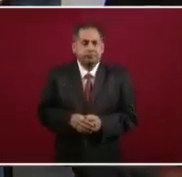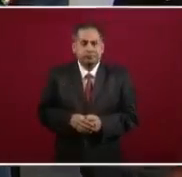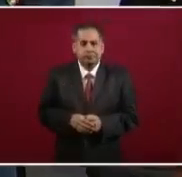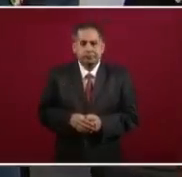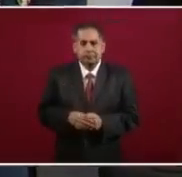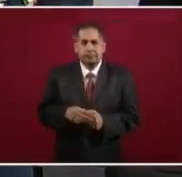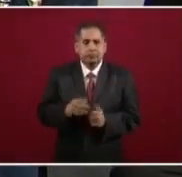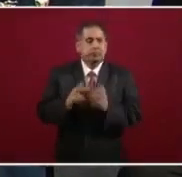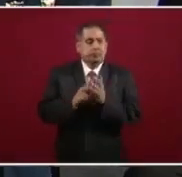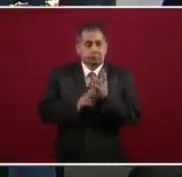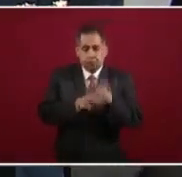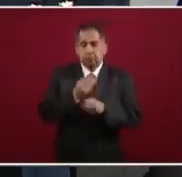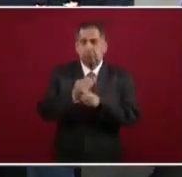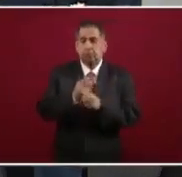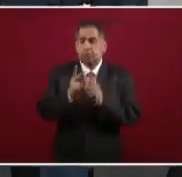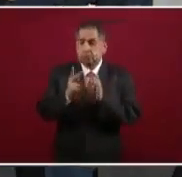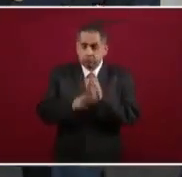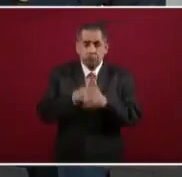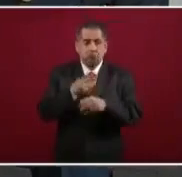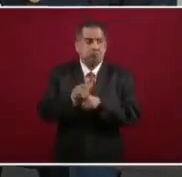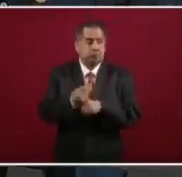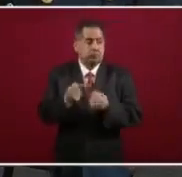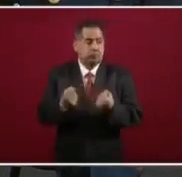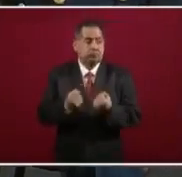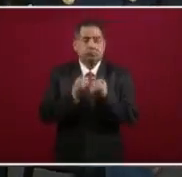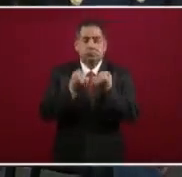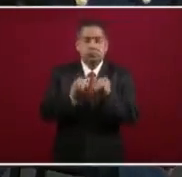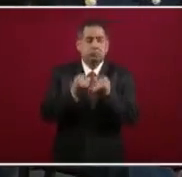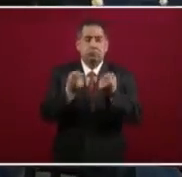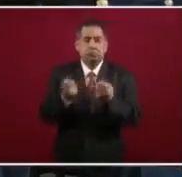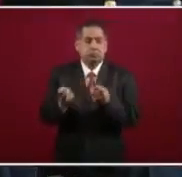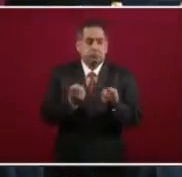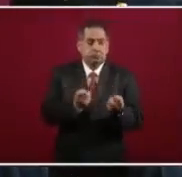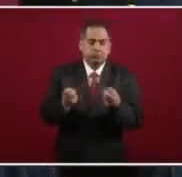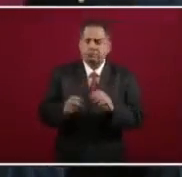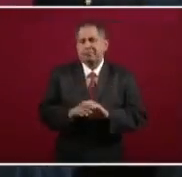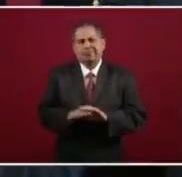recreando este ambiente